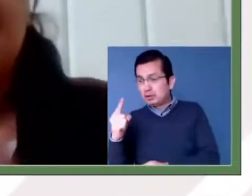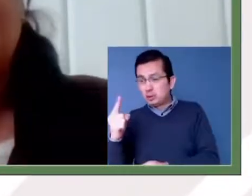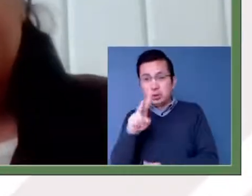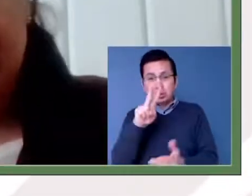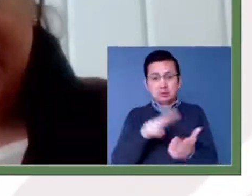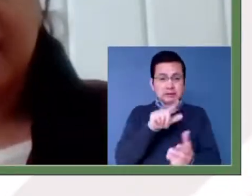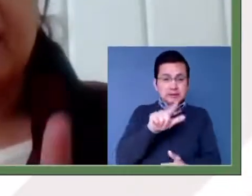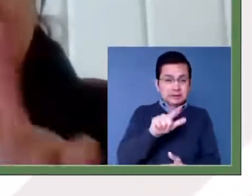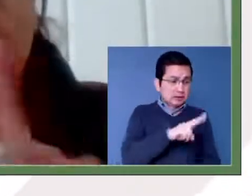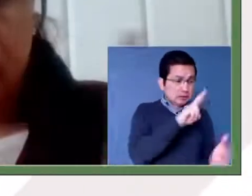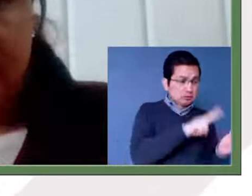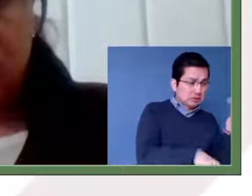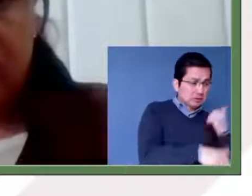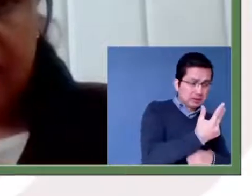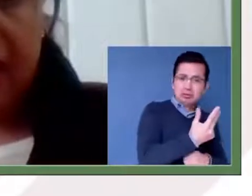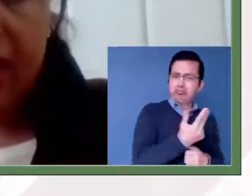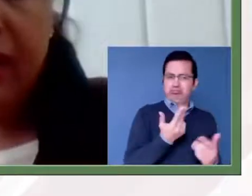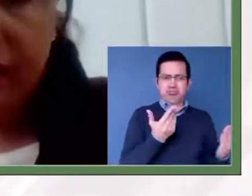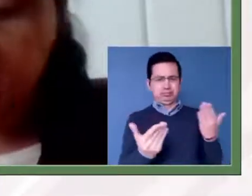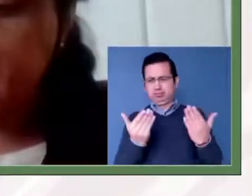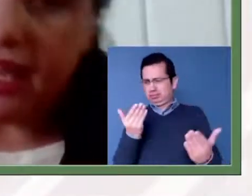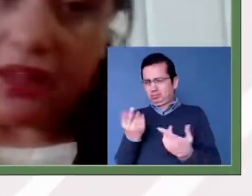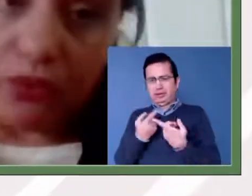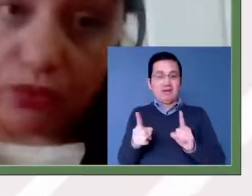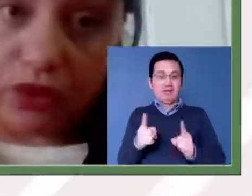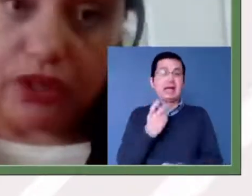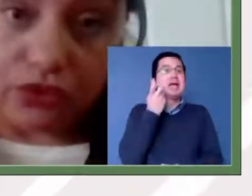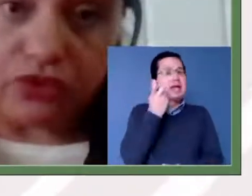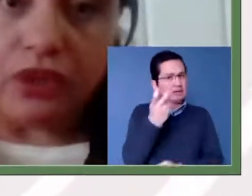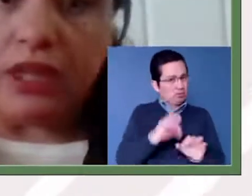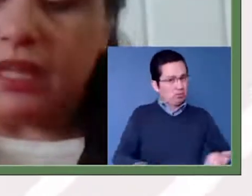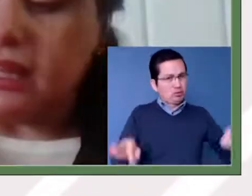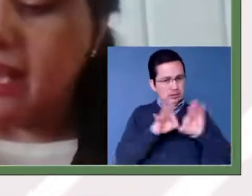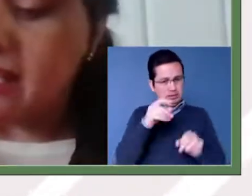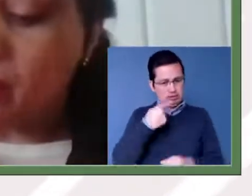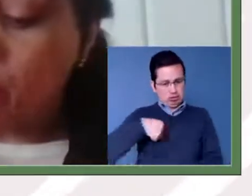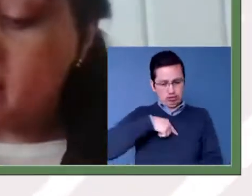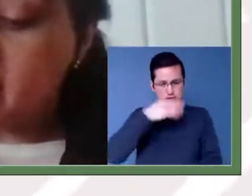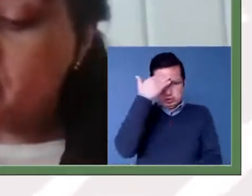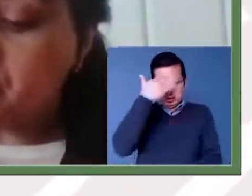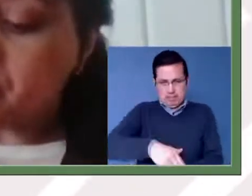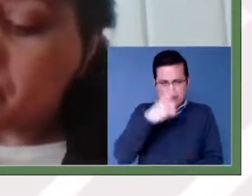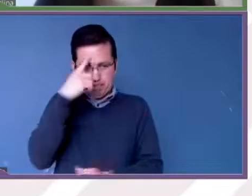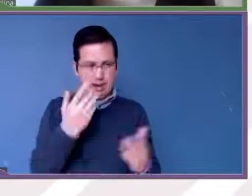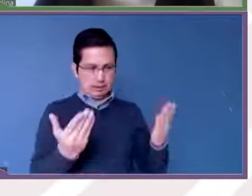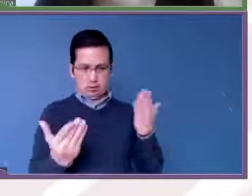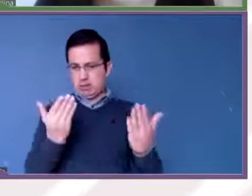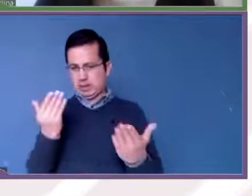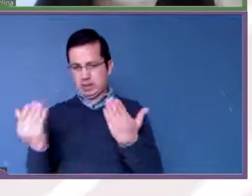la hora de interpretar los datos de cada uno de las encuestas.